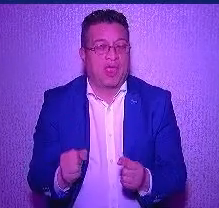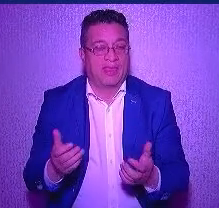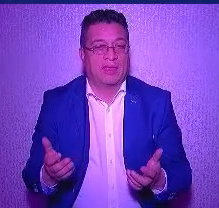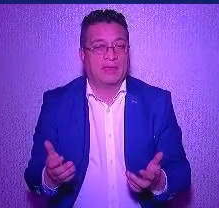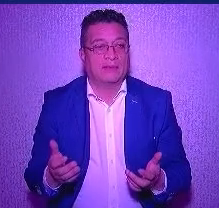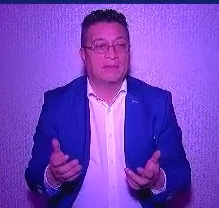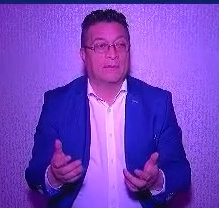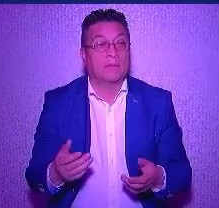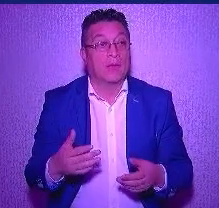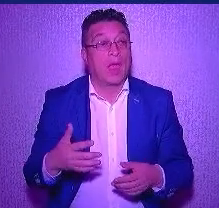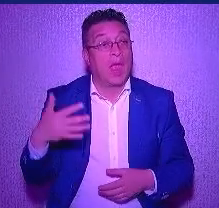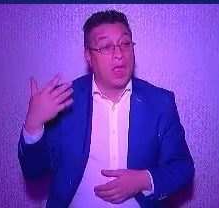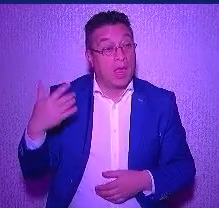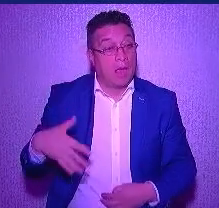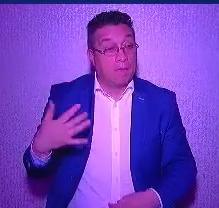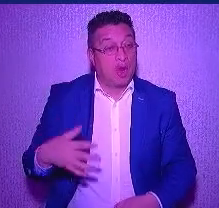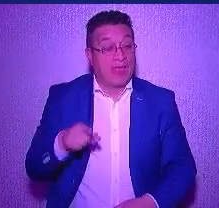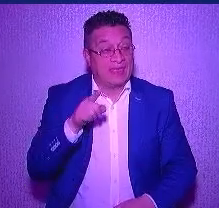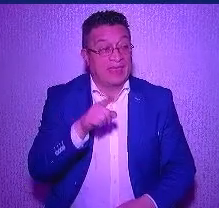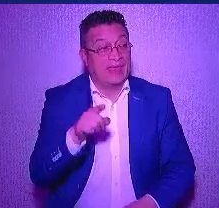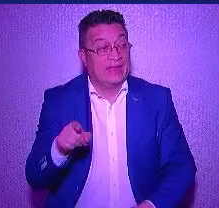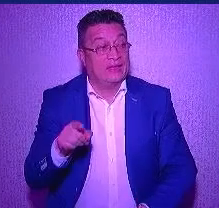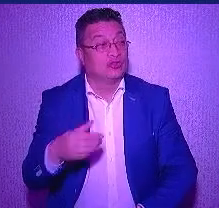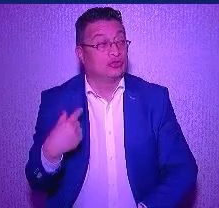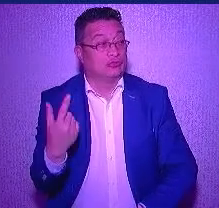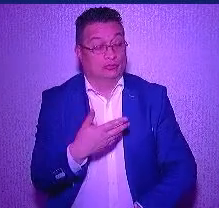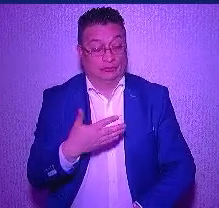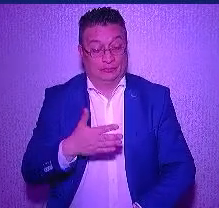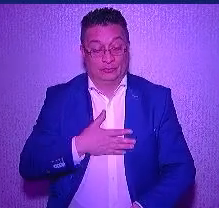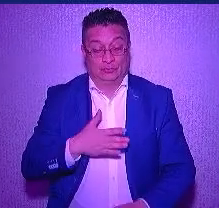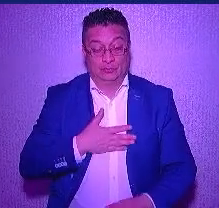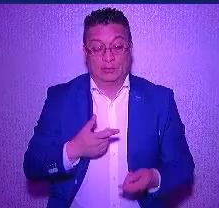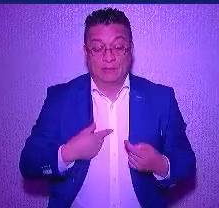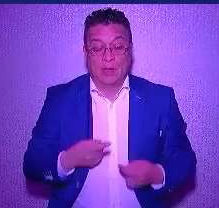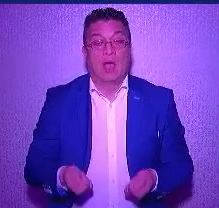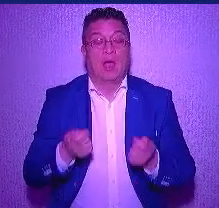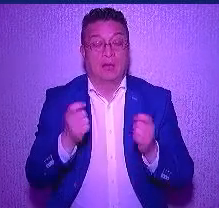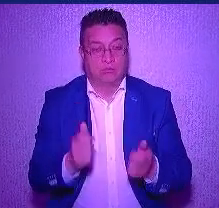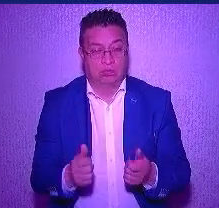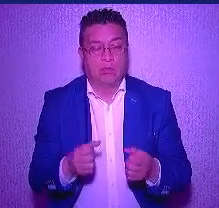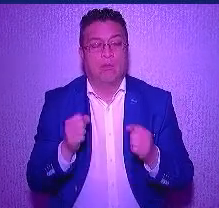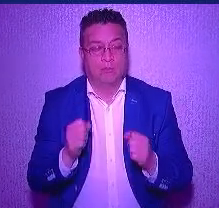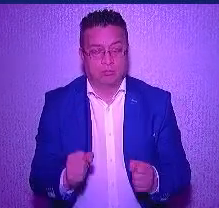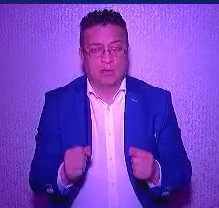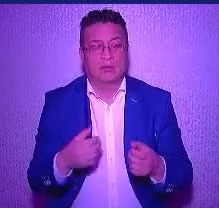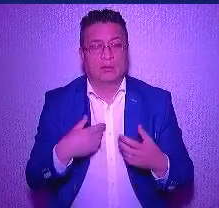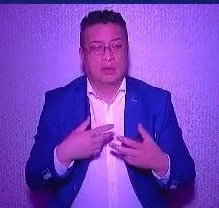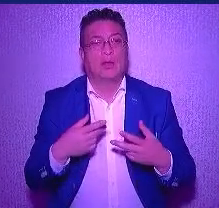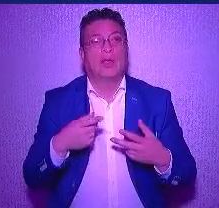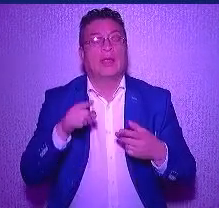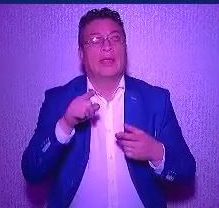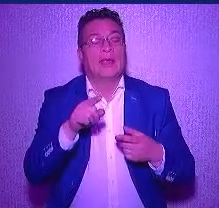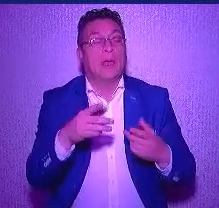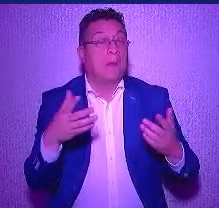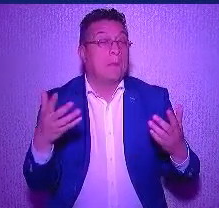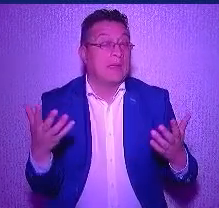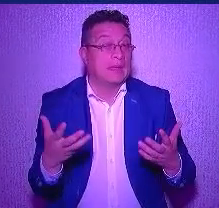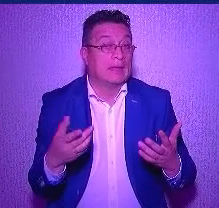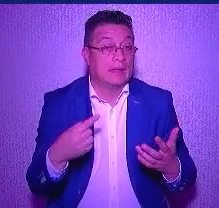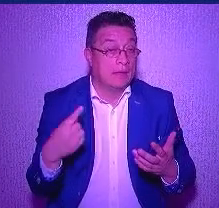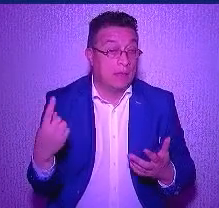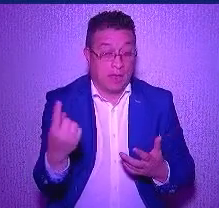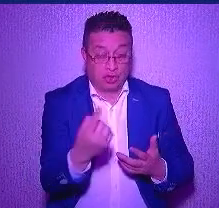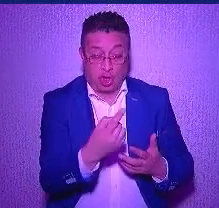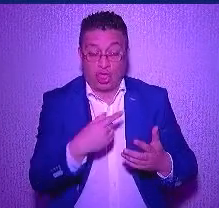lo importante de esto y de nuestra capacidad amplia a tener visibilidad es que todo esto